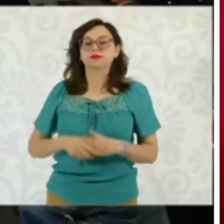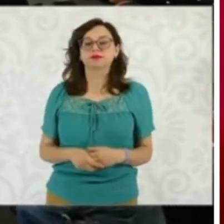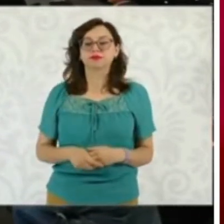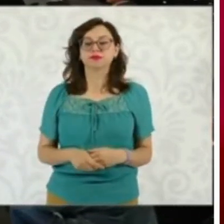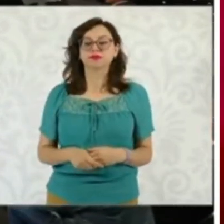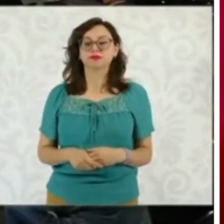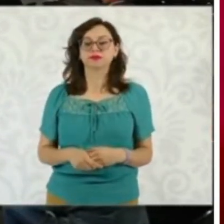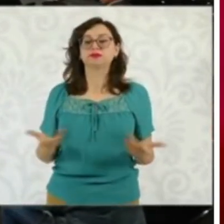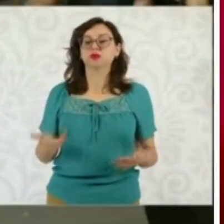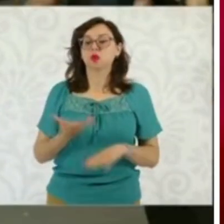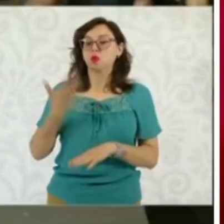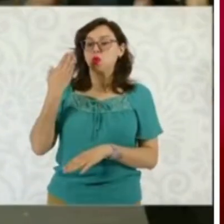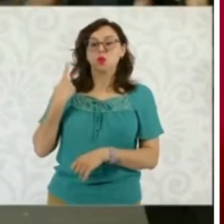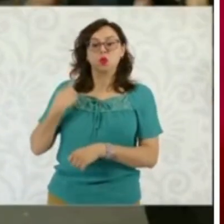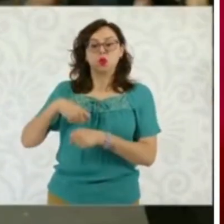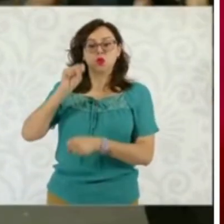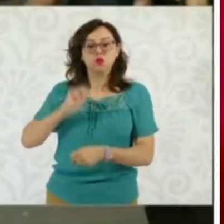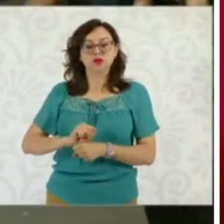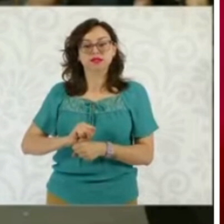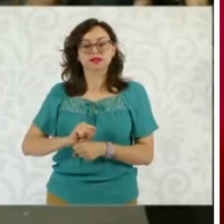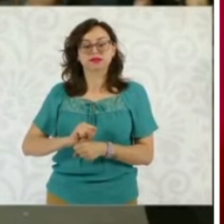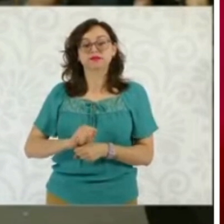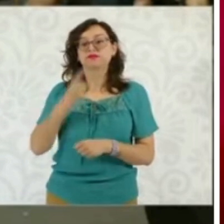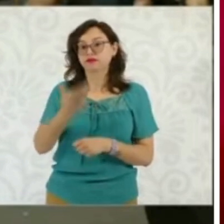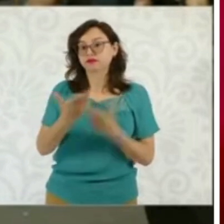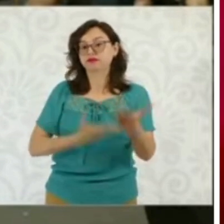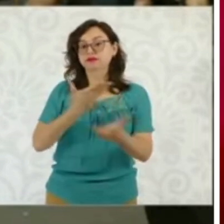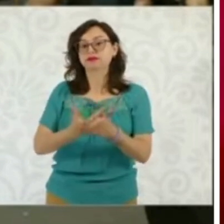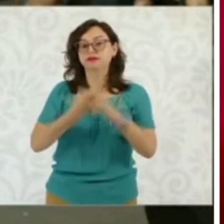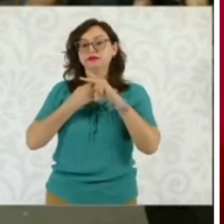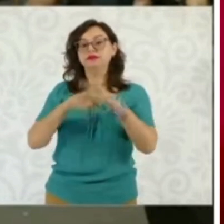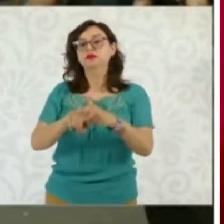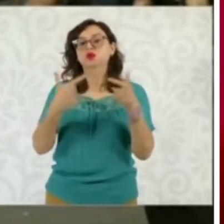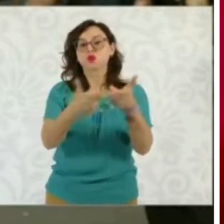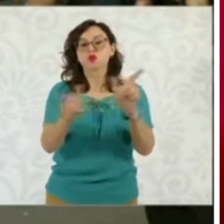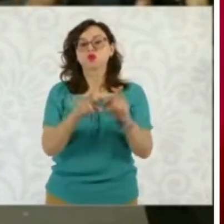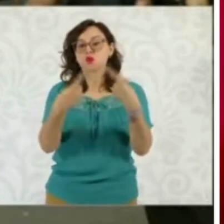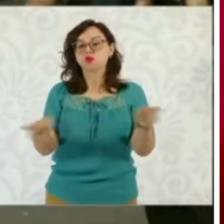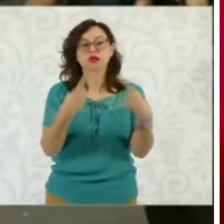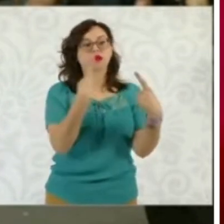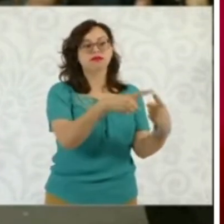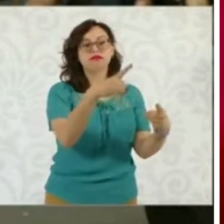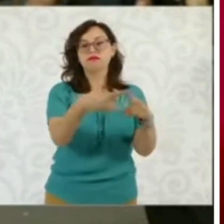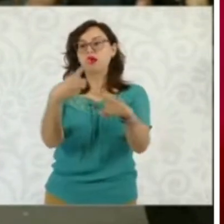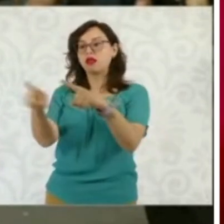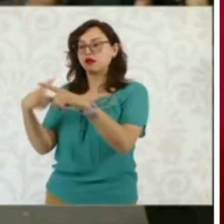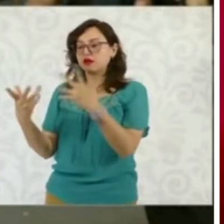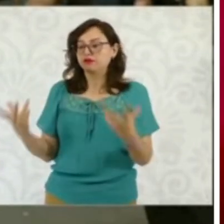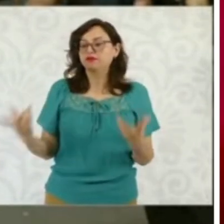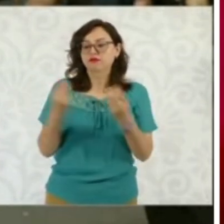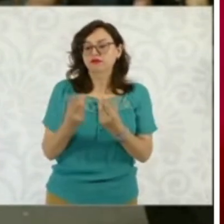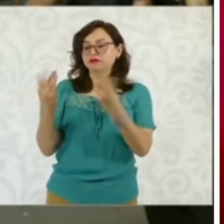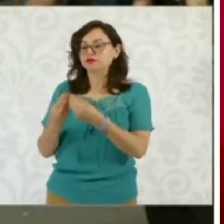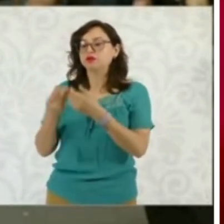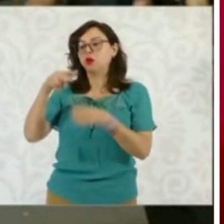semana pasada anunció usted la presentación de una iniciativa en colaboración con diversos compositores para precisamente erradicar esto de la